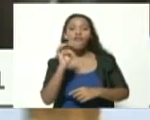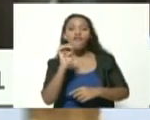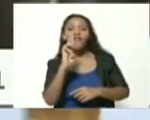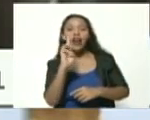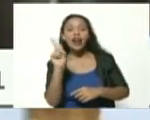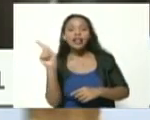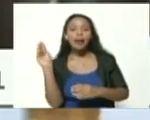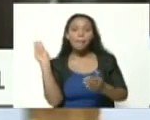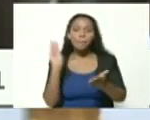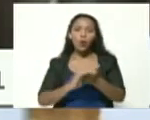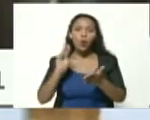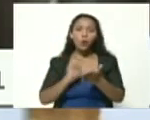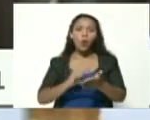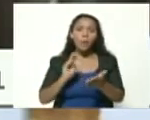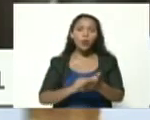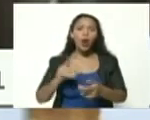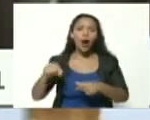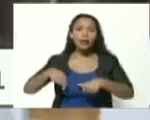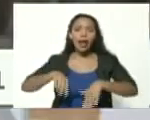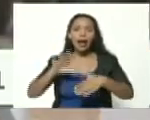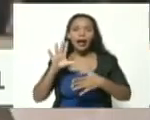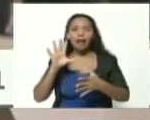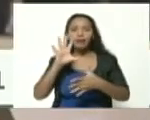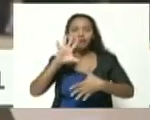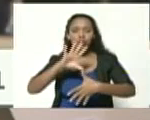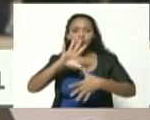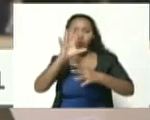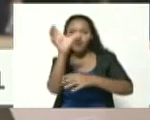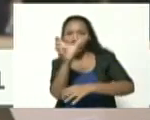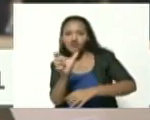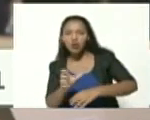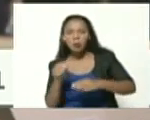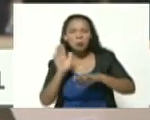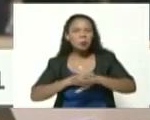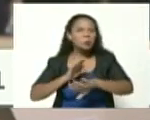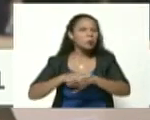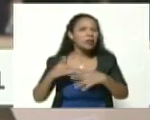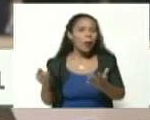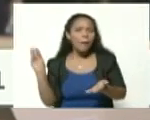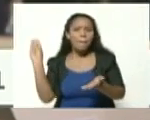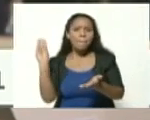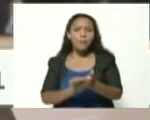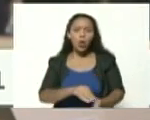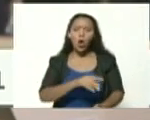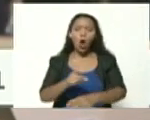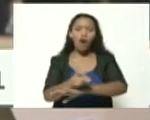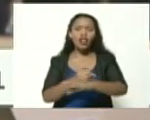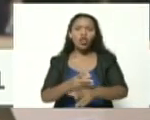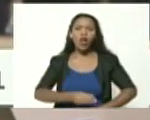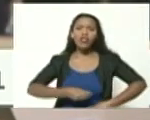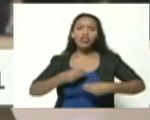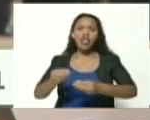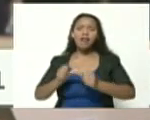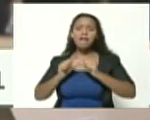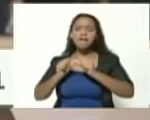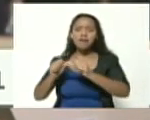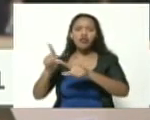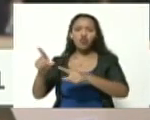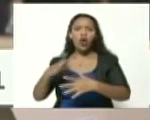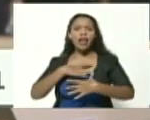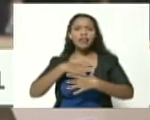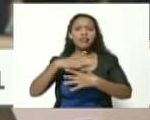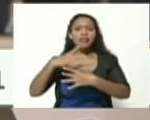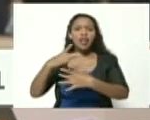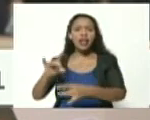aplicando por mucho tiempo en el continente con el propósito de imponer gobernantes que garanticen la prevalencia de sus